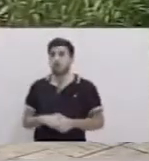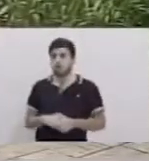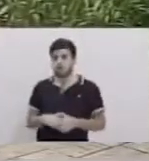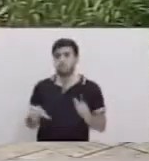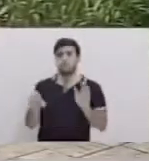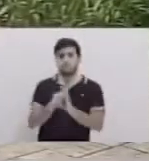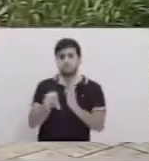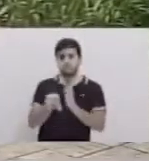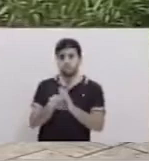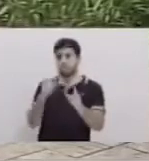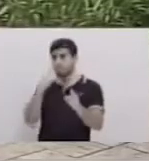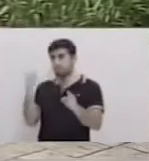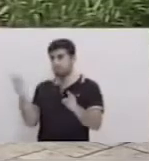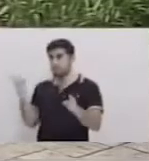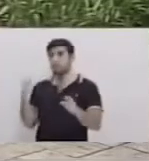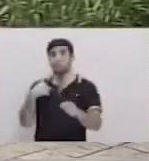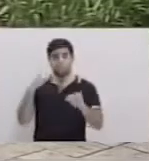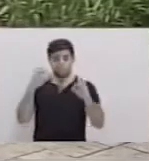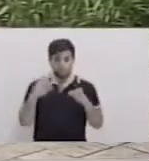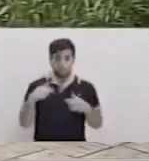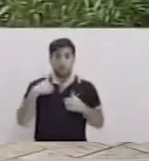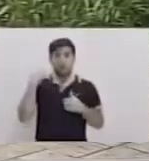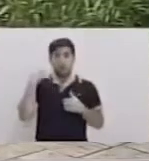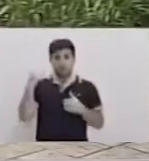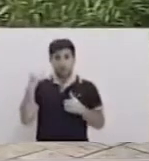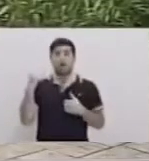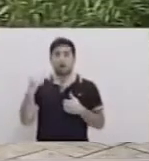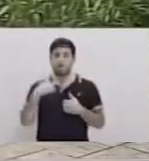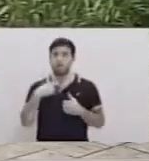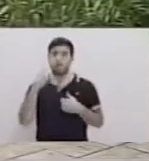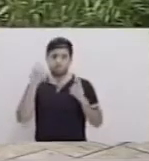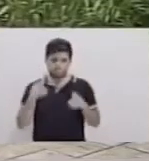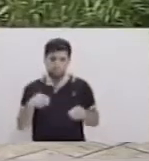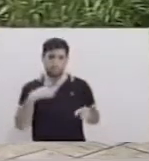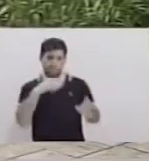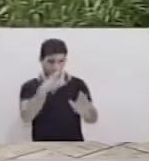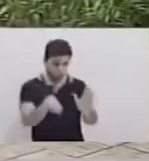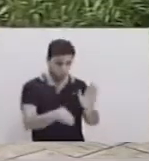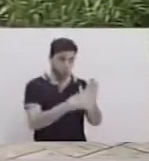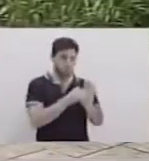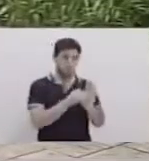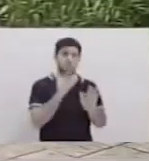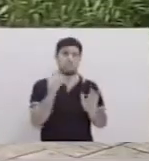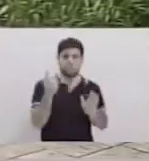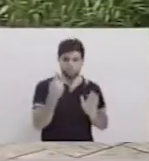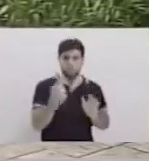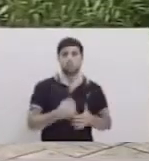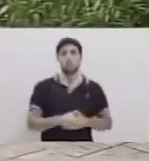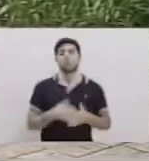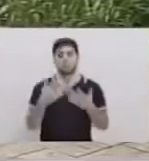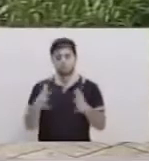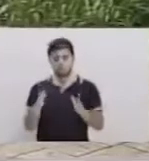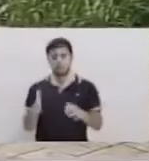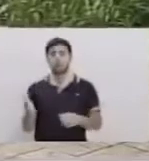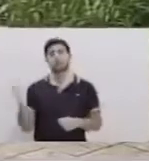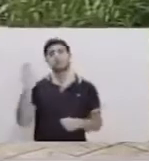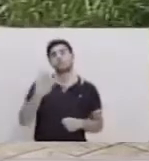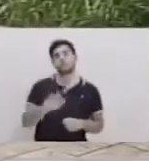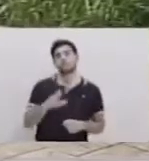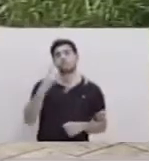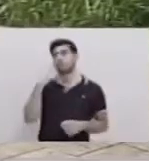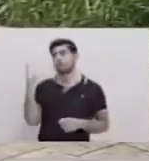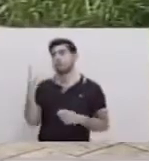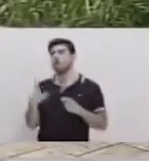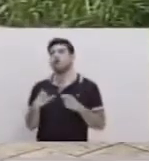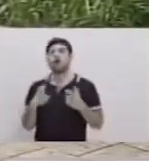que una persona gane el turno, tiene derecho a colocar su primer elemento. Vamos a verlo